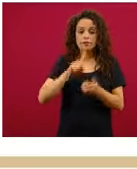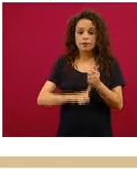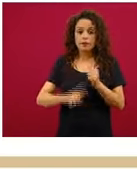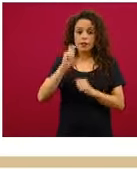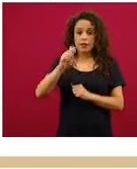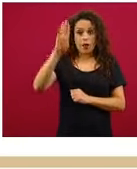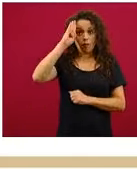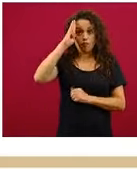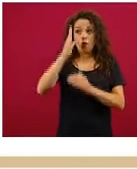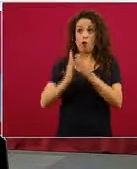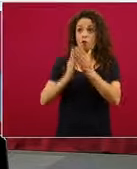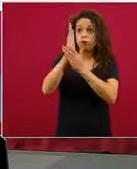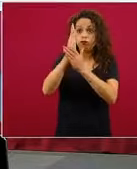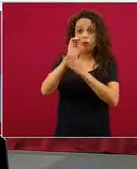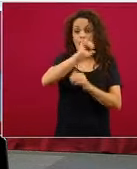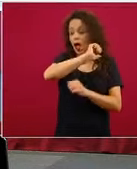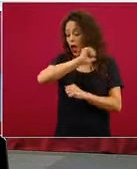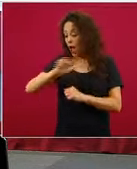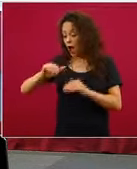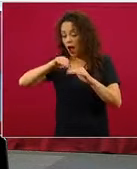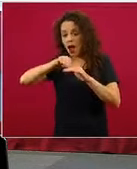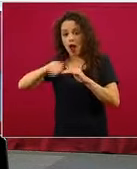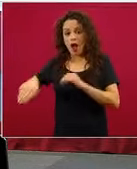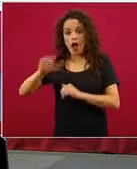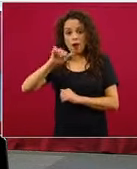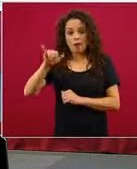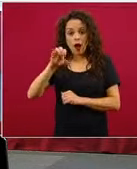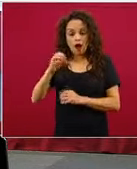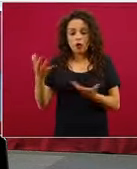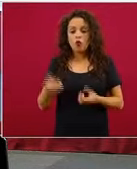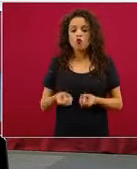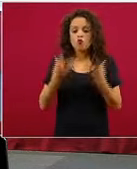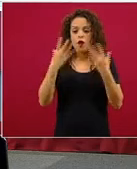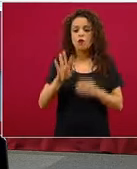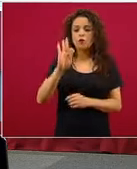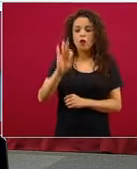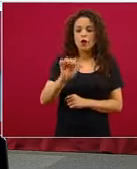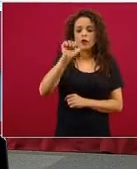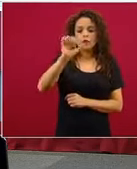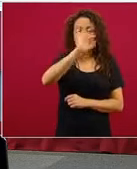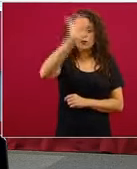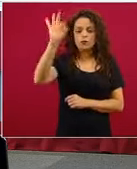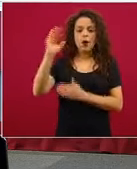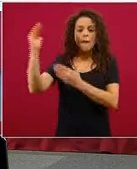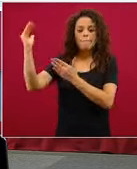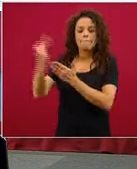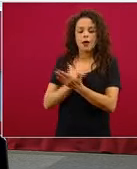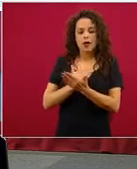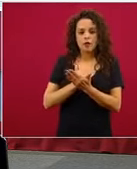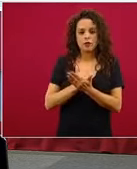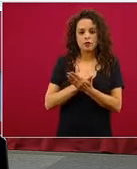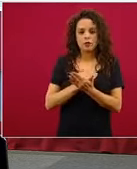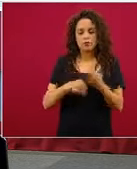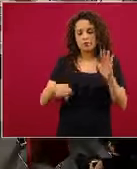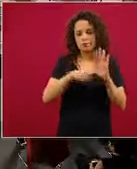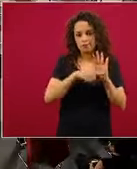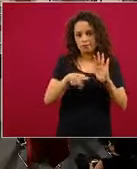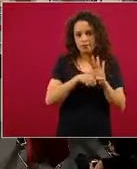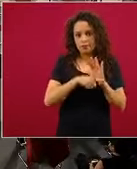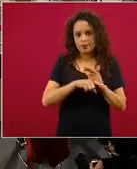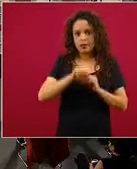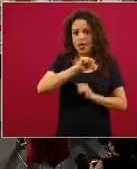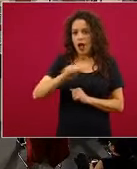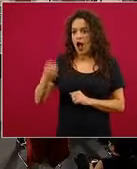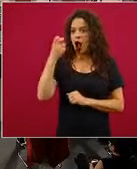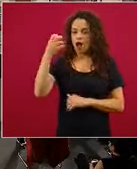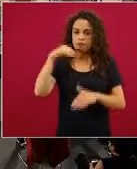alto al punto más bajo alcanzado una disminución de 46% de la hospitalización. Pero eso